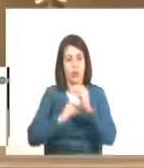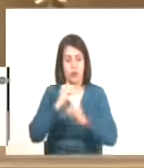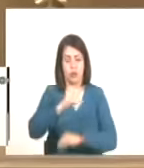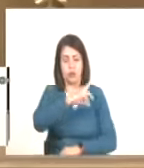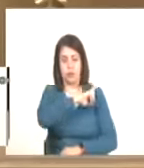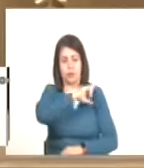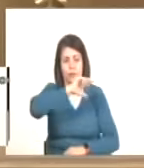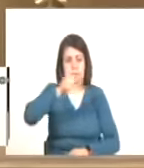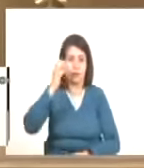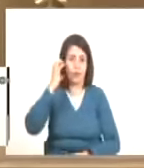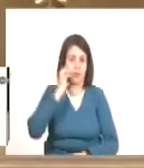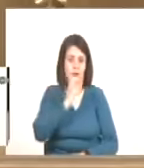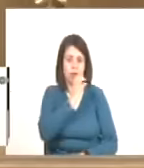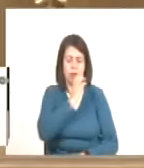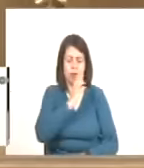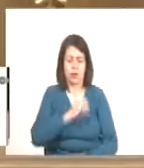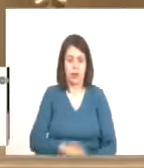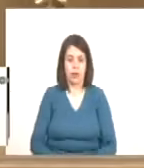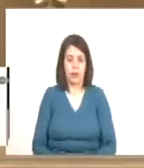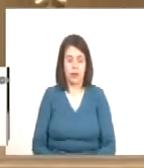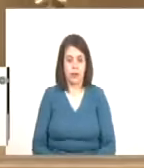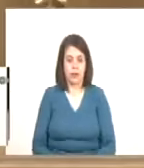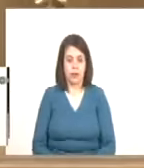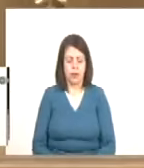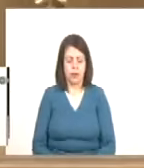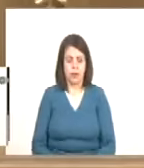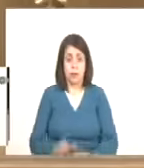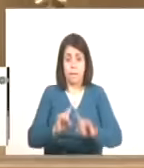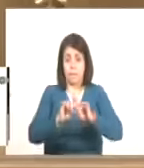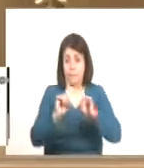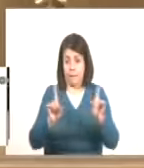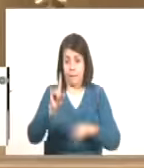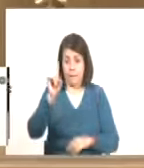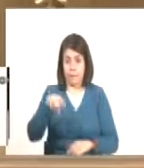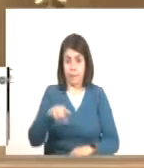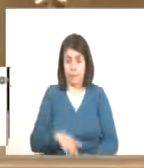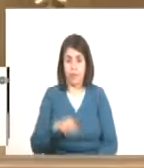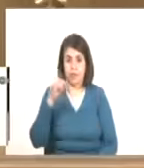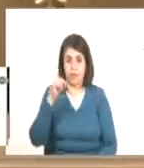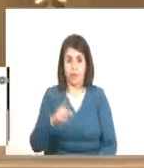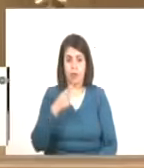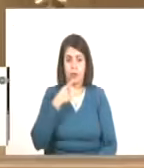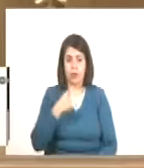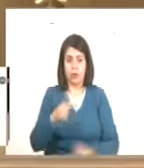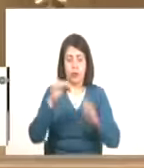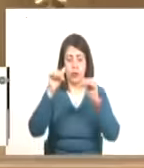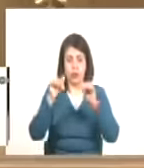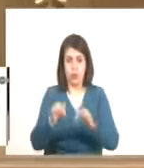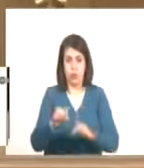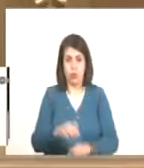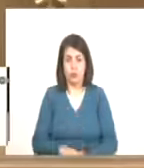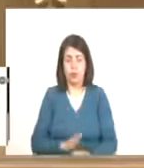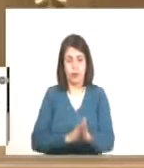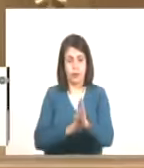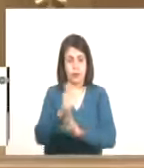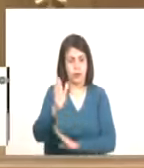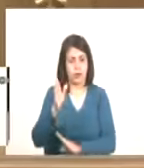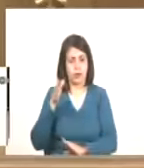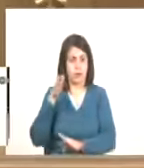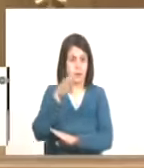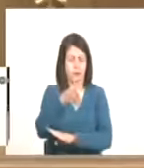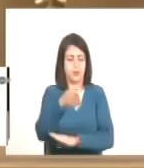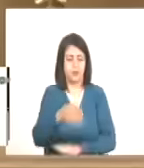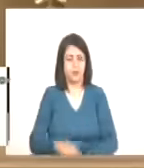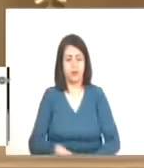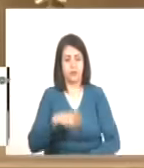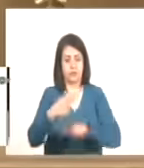comandante Fidel Castro Ruz. Pero también debo decir que hoy en día seguimos acudiendo